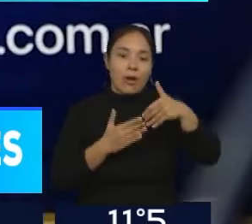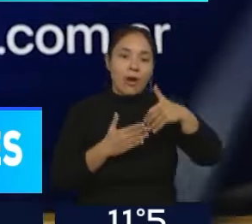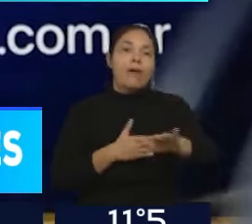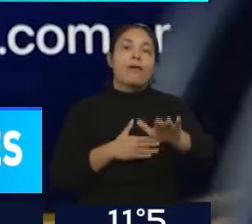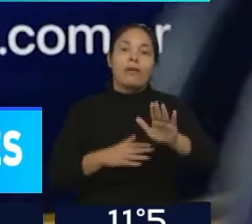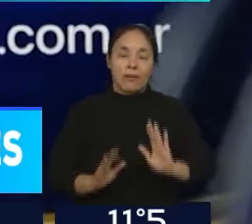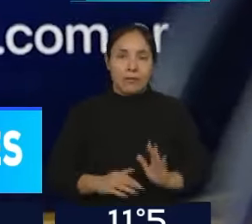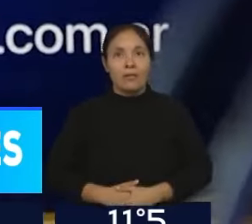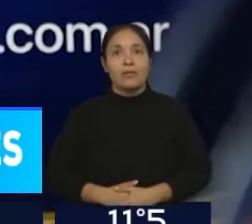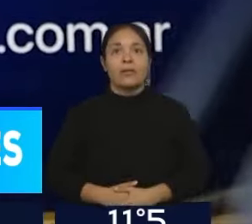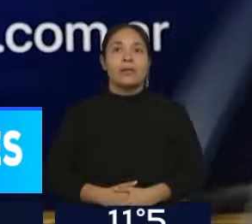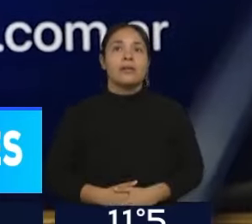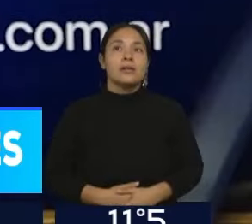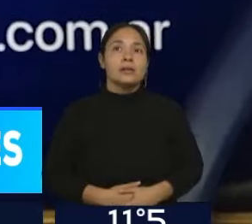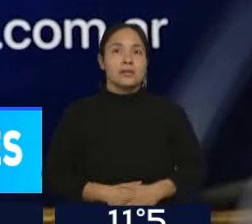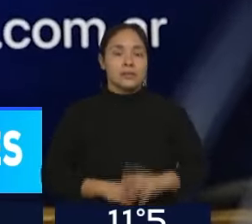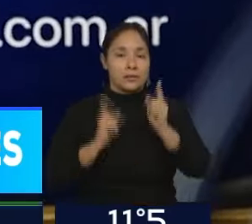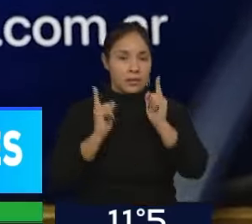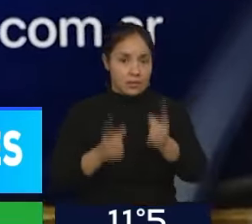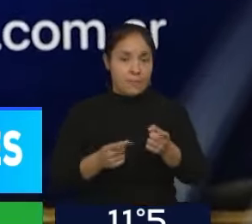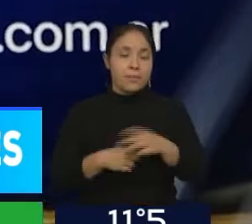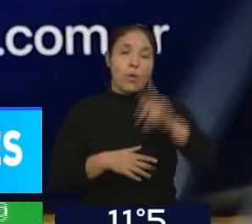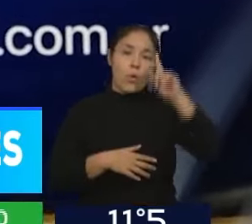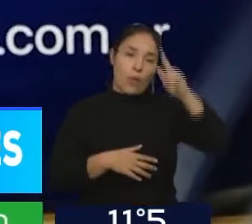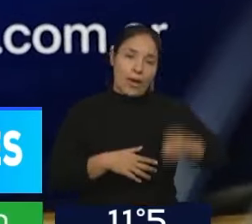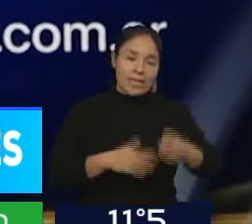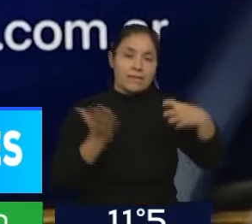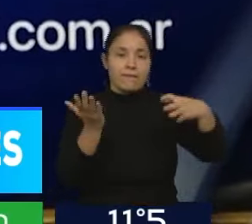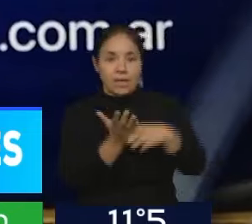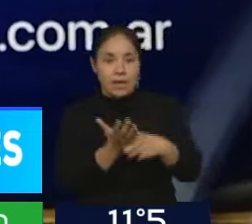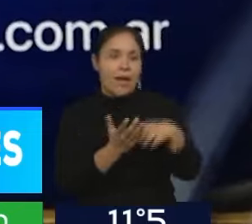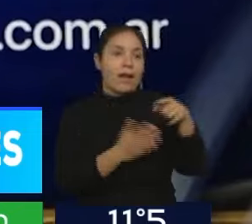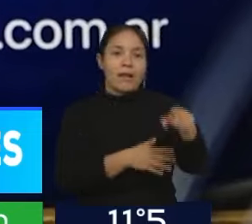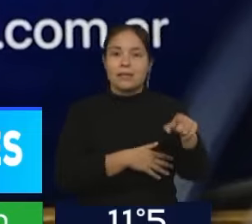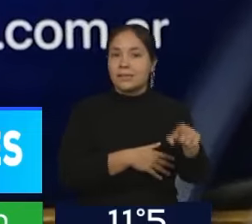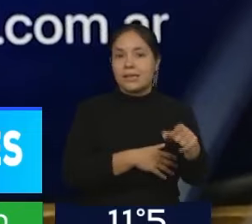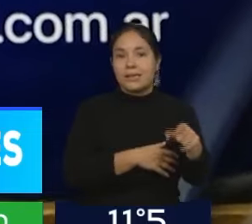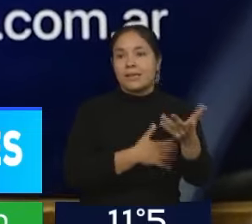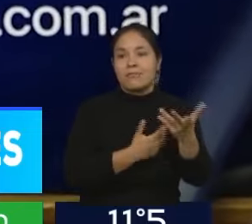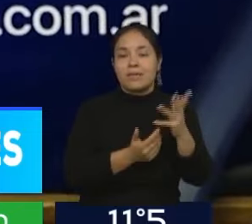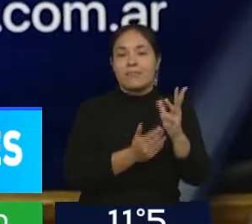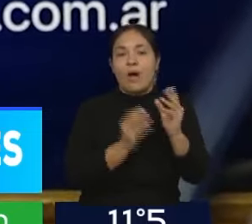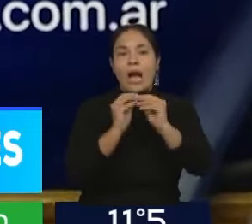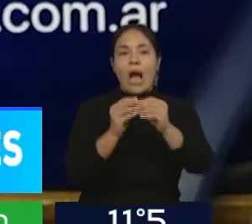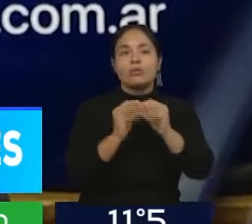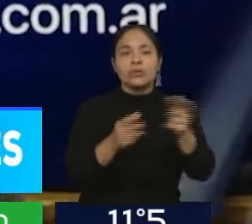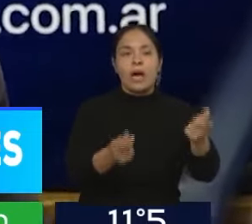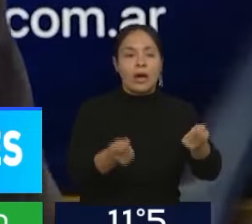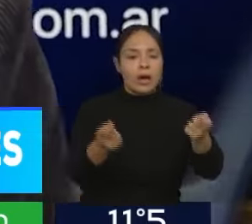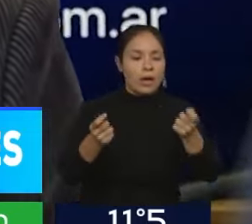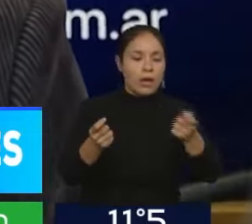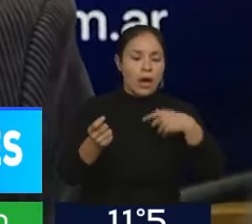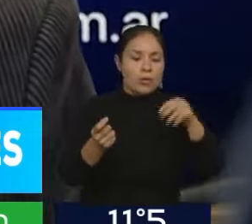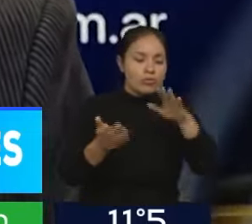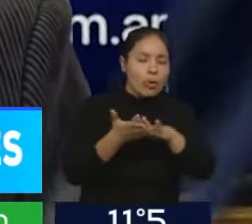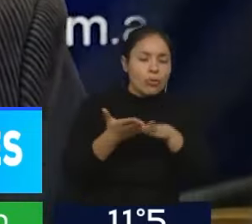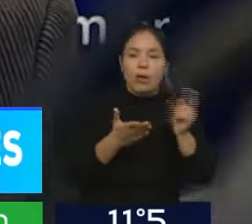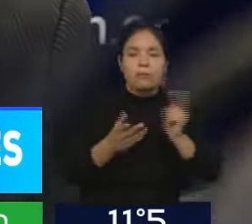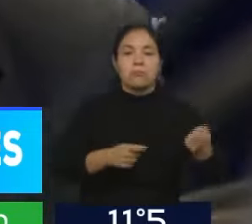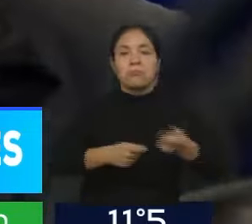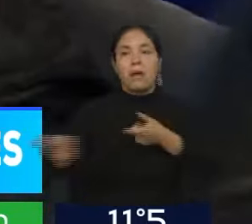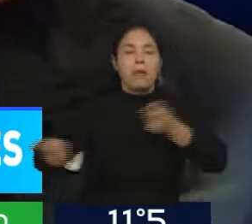que apuntan, ¿no desnuda también muchas veces a jueces y a fiscales que no han estado encima de la causa, sino que le han delegado auxiliares? Es lo que